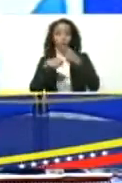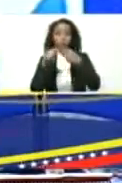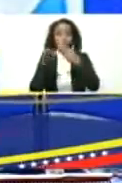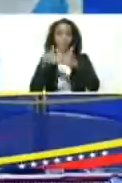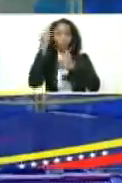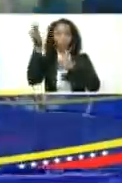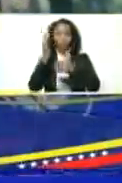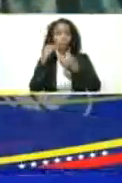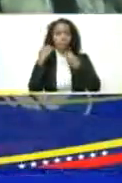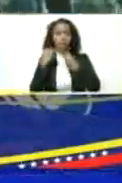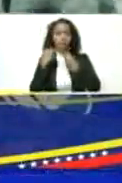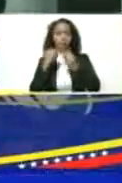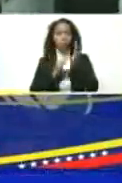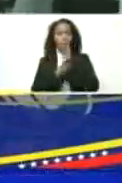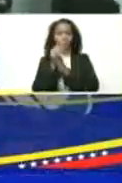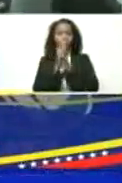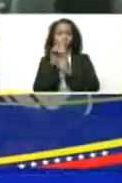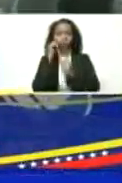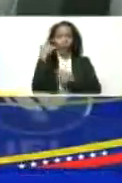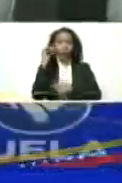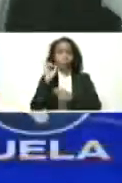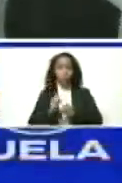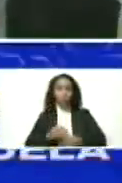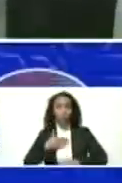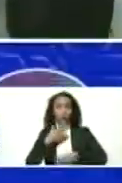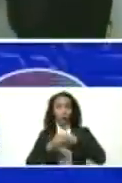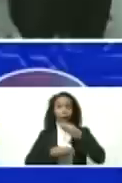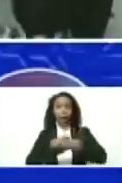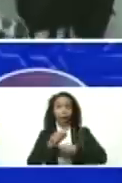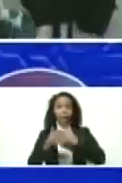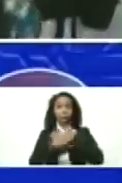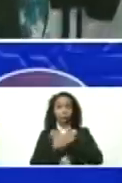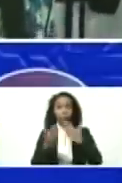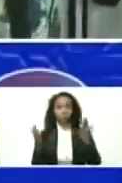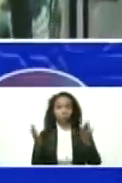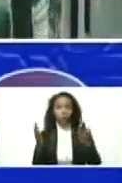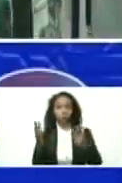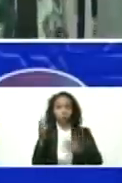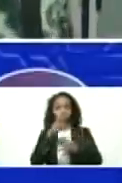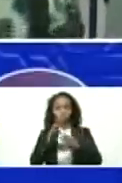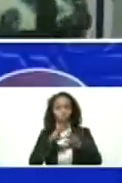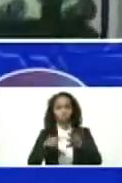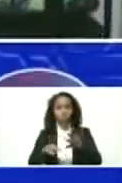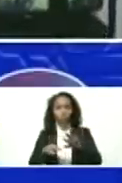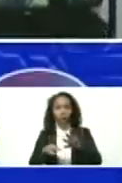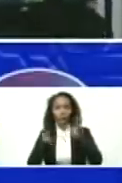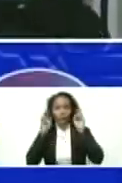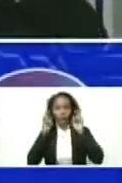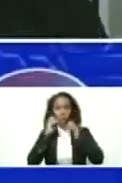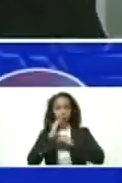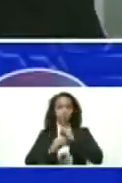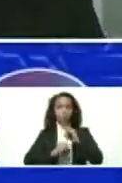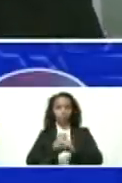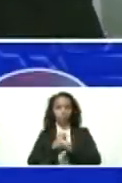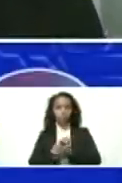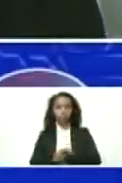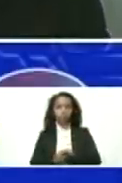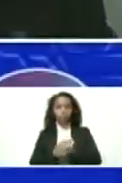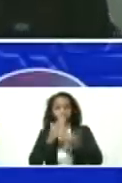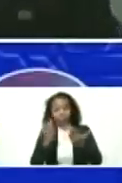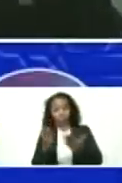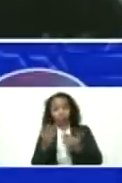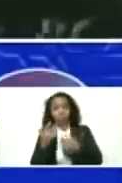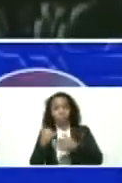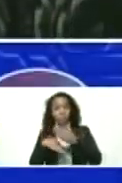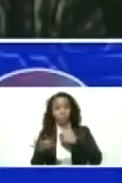exterior para que los emprendedores tengan las posibilidades de ofrecer sus productos en el mercado internacional. Así que vamos